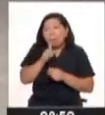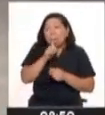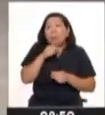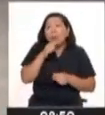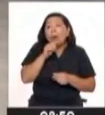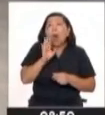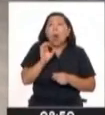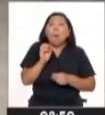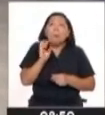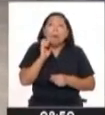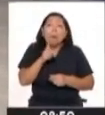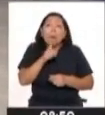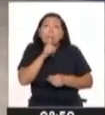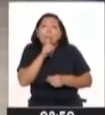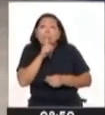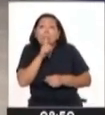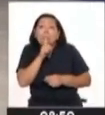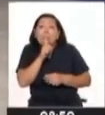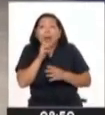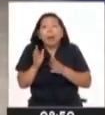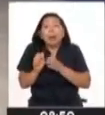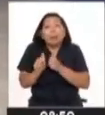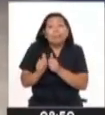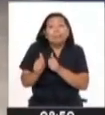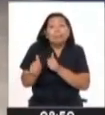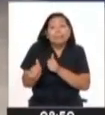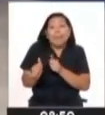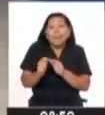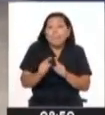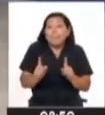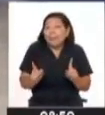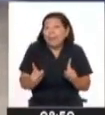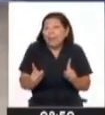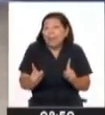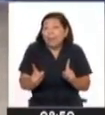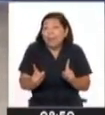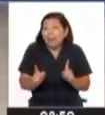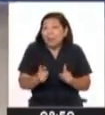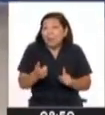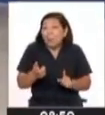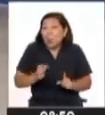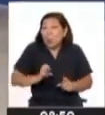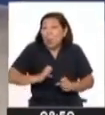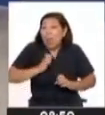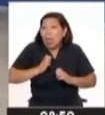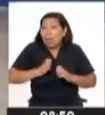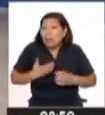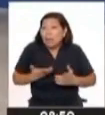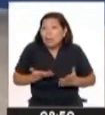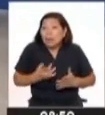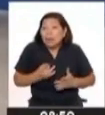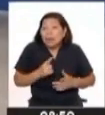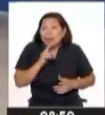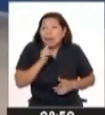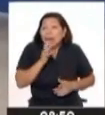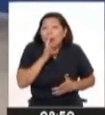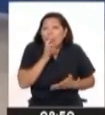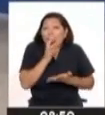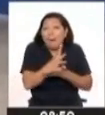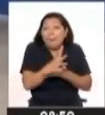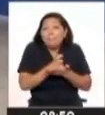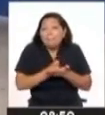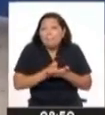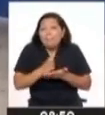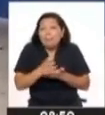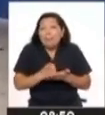nos distanciamos de esa persona. Sin embargo, hay una afección emocional significativa en la persona